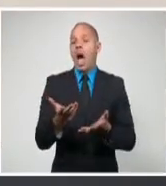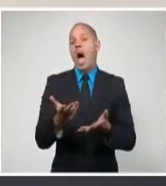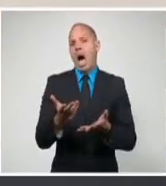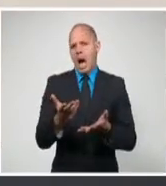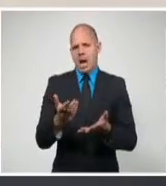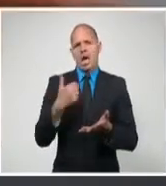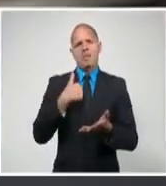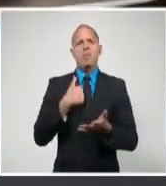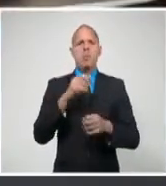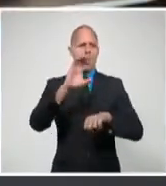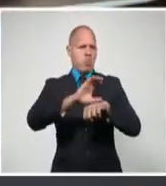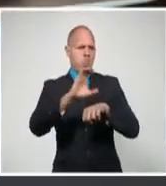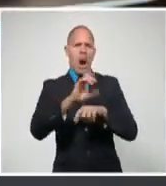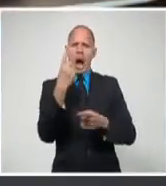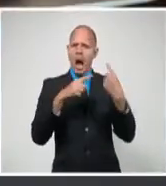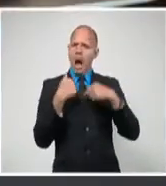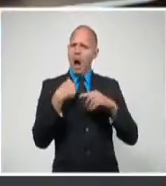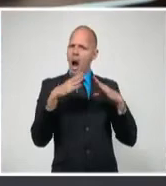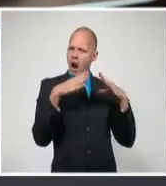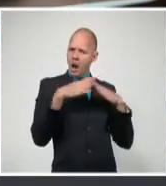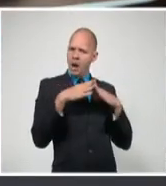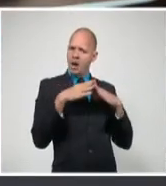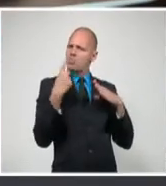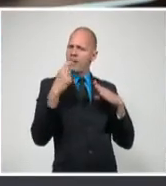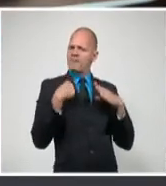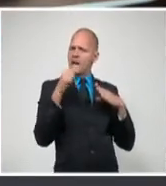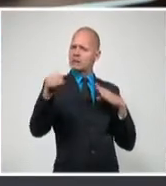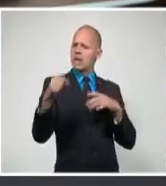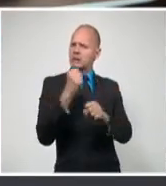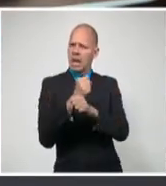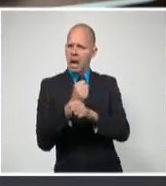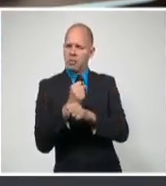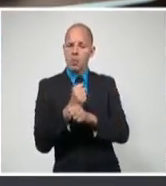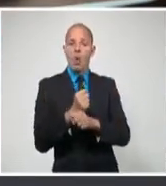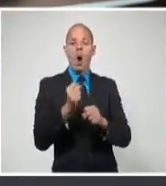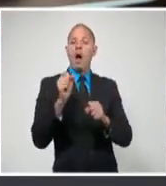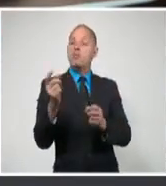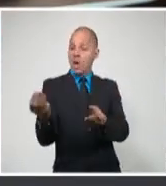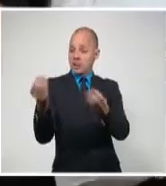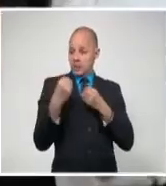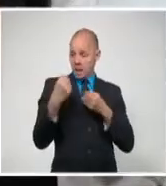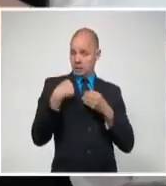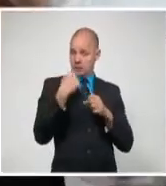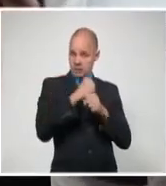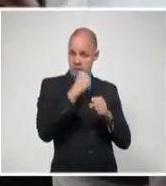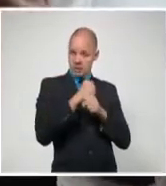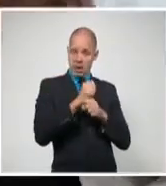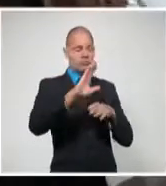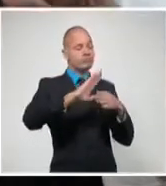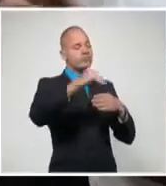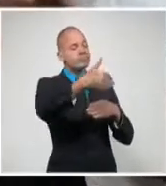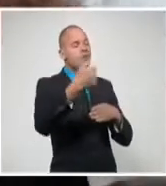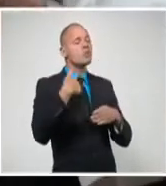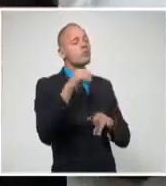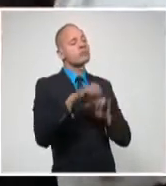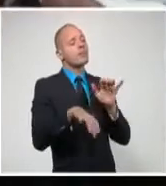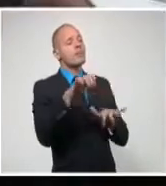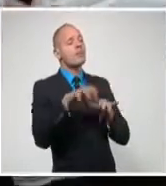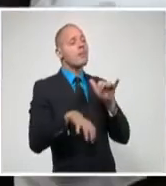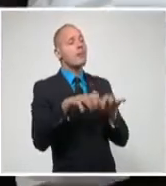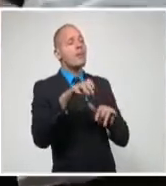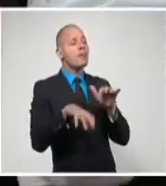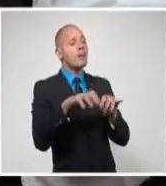variantes. Y es entonces responsabilidad de los empleados su participación efectiva en acciones individuales y colectivas, sin